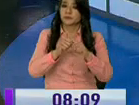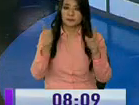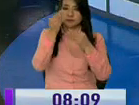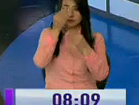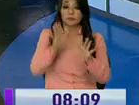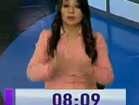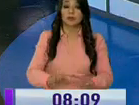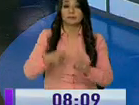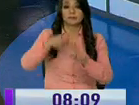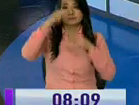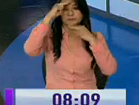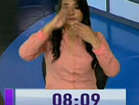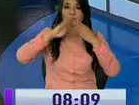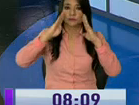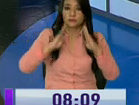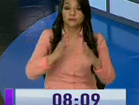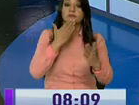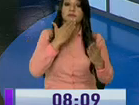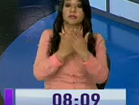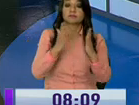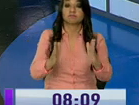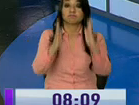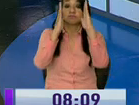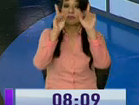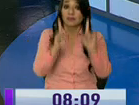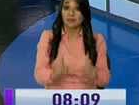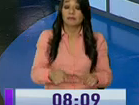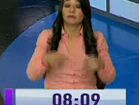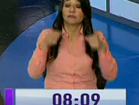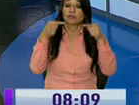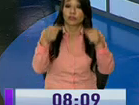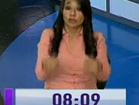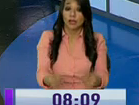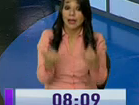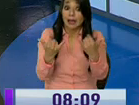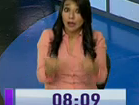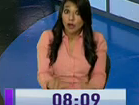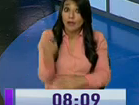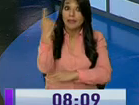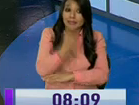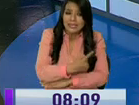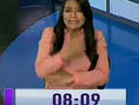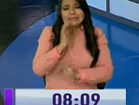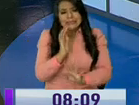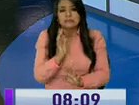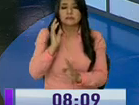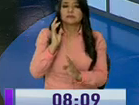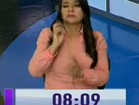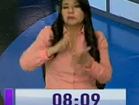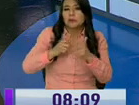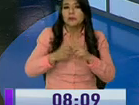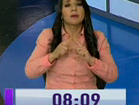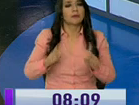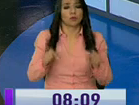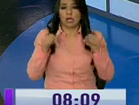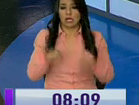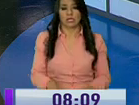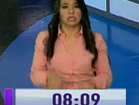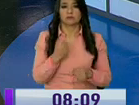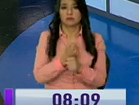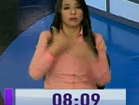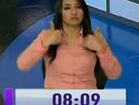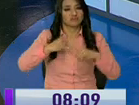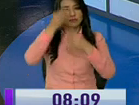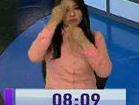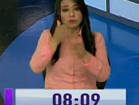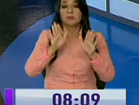contarles en este el primer noticiero de la comunidad. Gracias por acompañarnos, día típico, pero aquí estamos. Así es, es el panorama que se vive